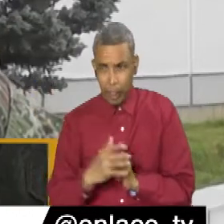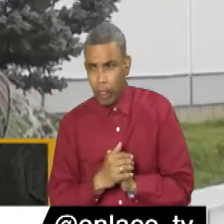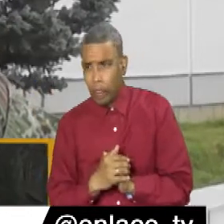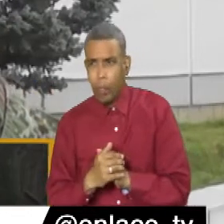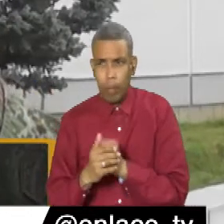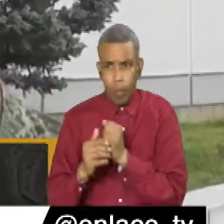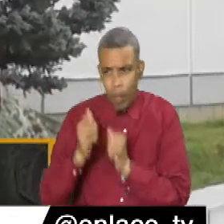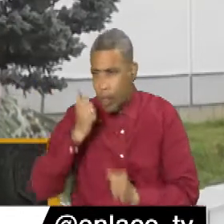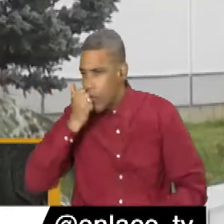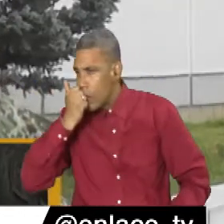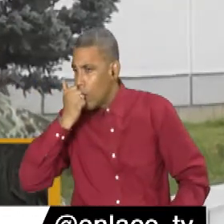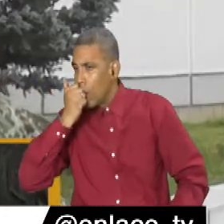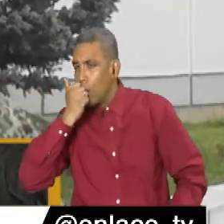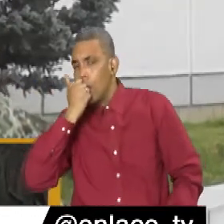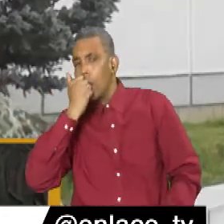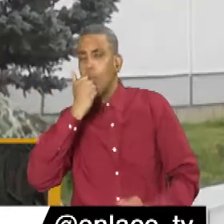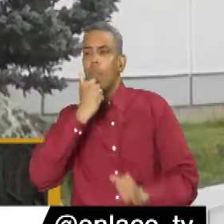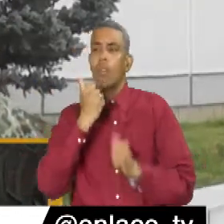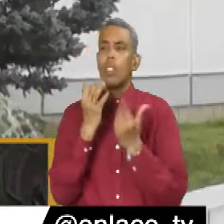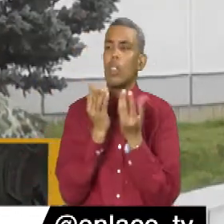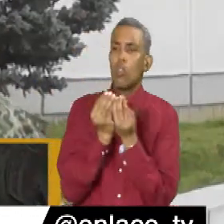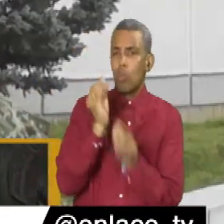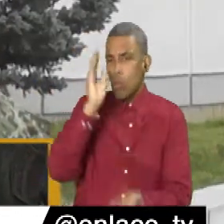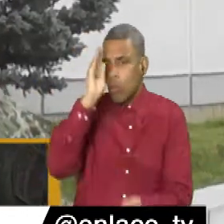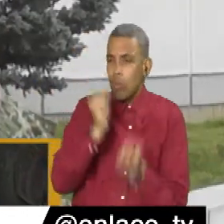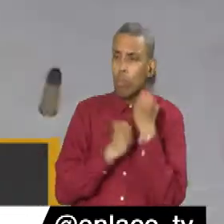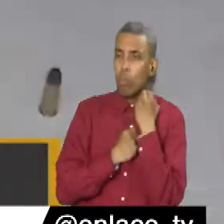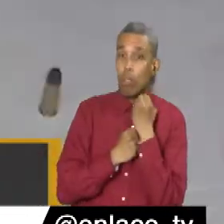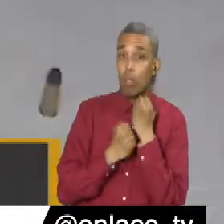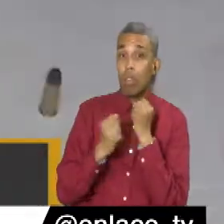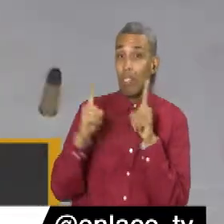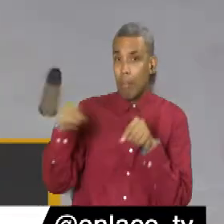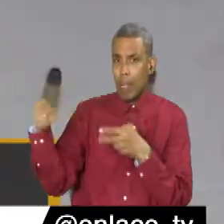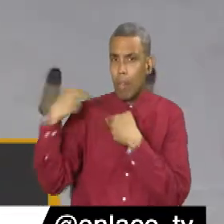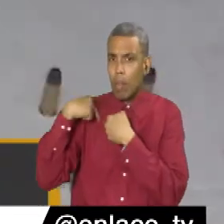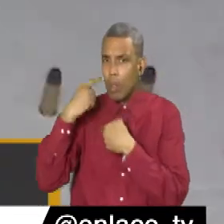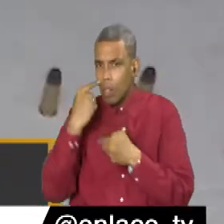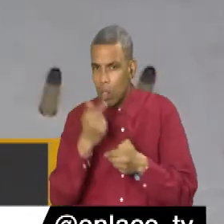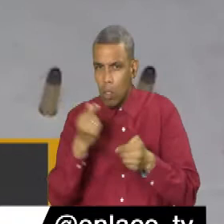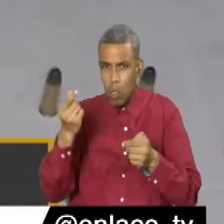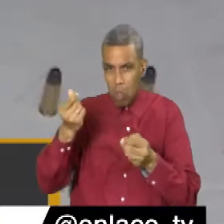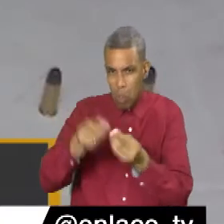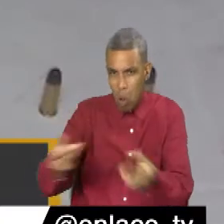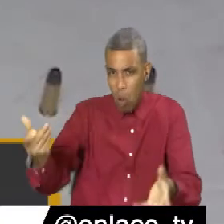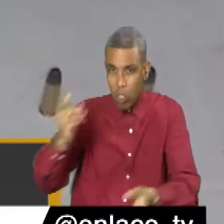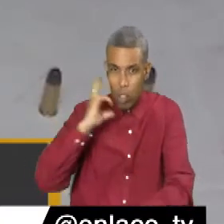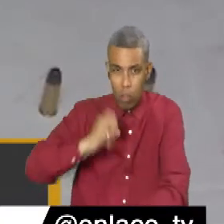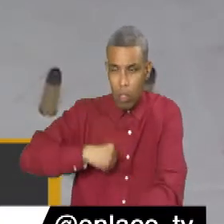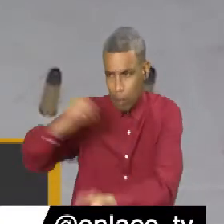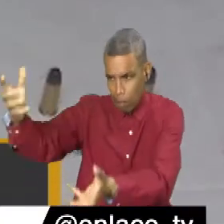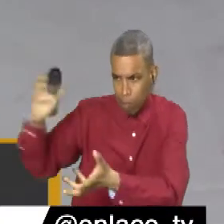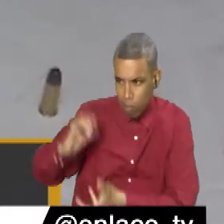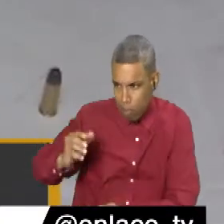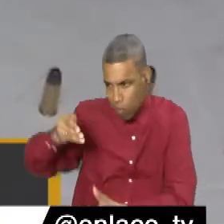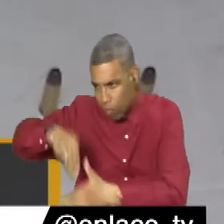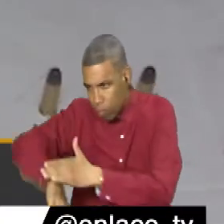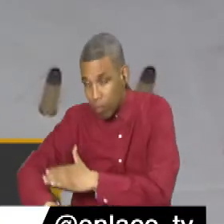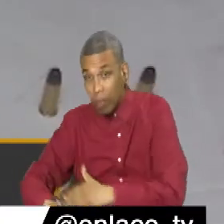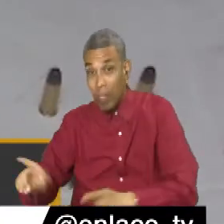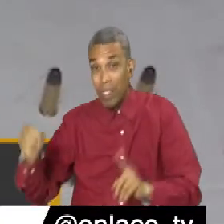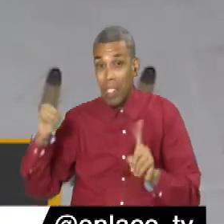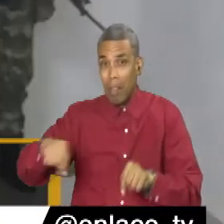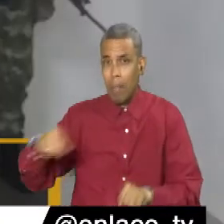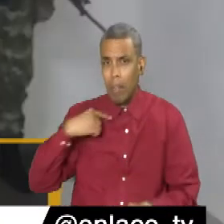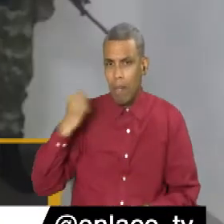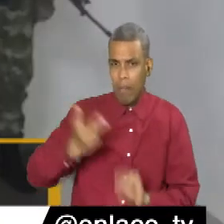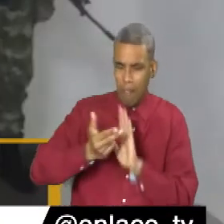material y brindaba seguridad a los lugares donde escondía este arsenal. Con las capturas se logró la incautación de dos revólveres calibre 38 y 12